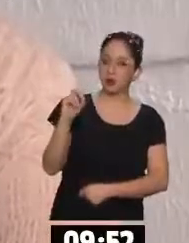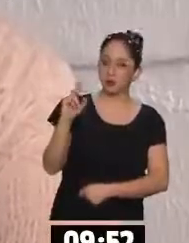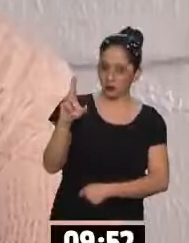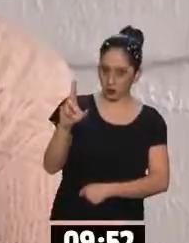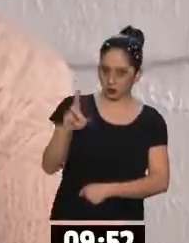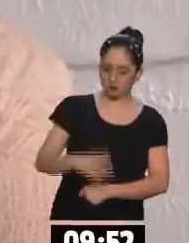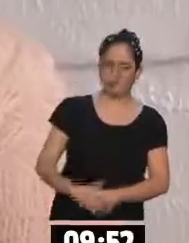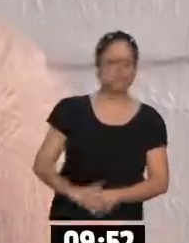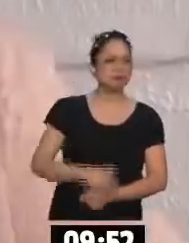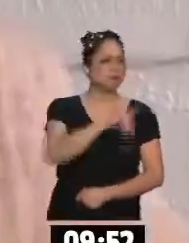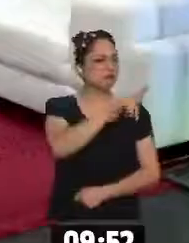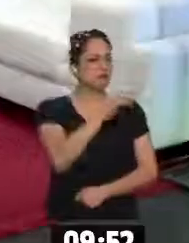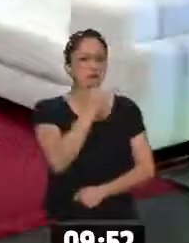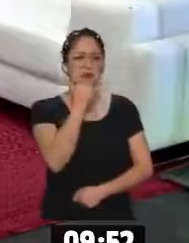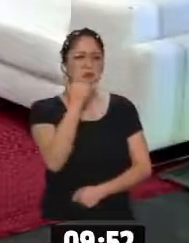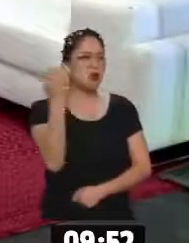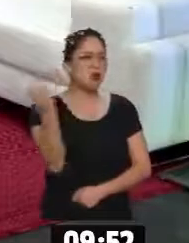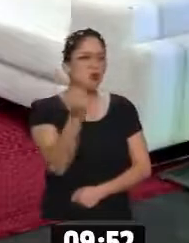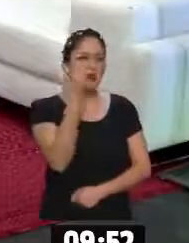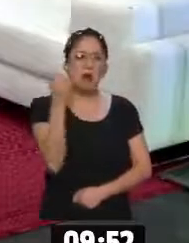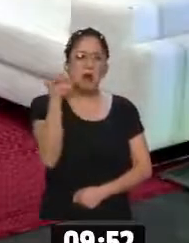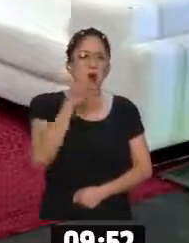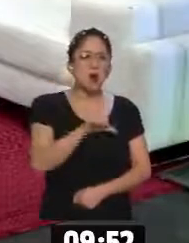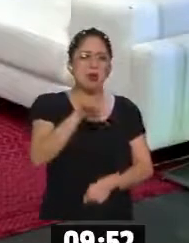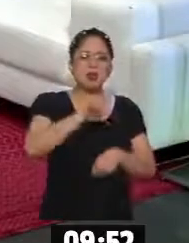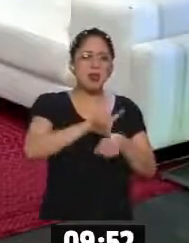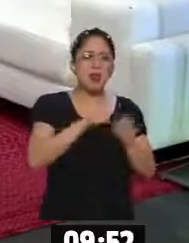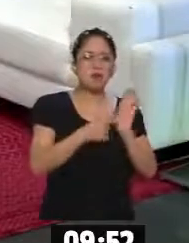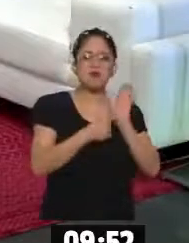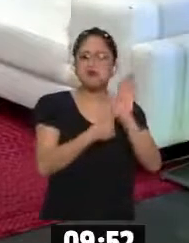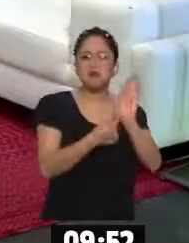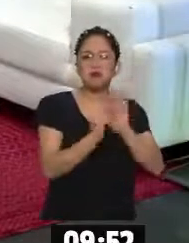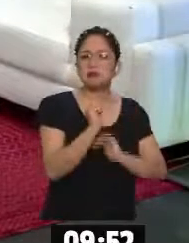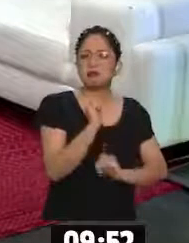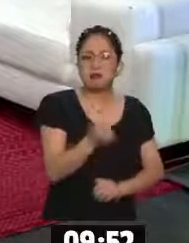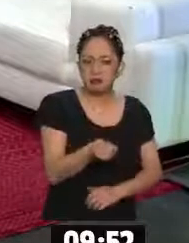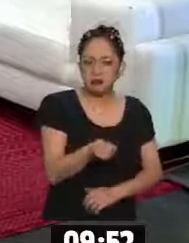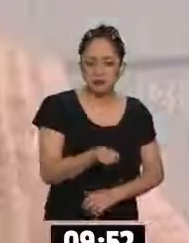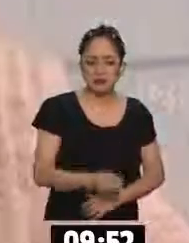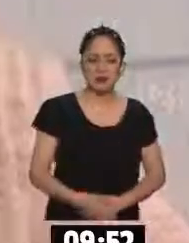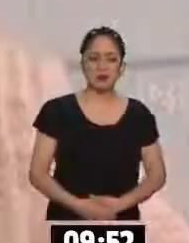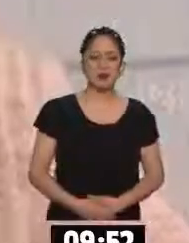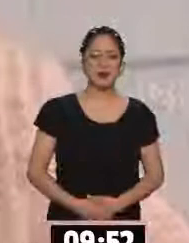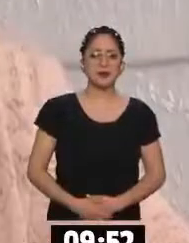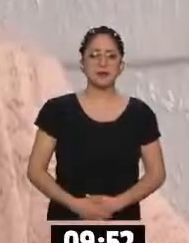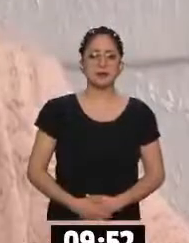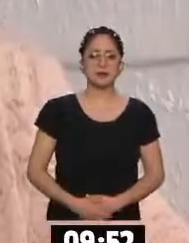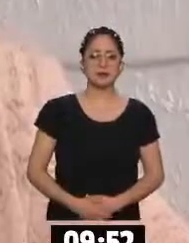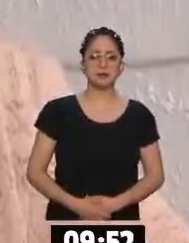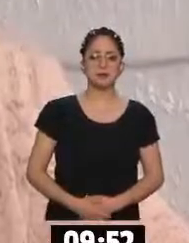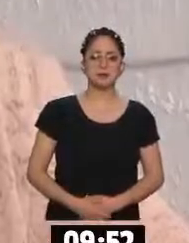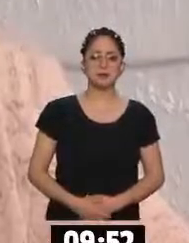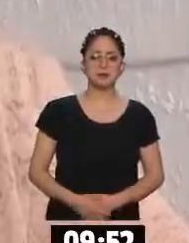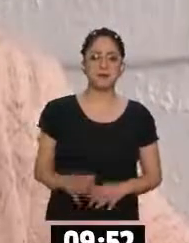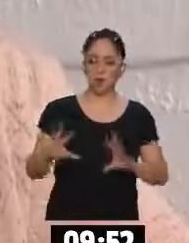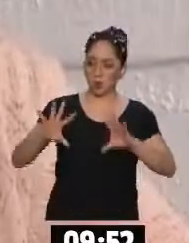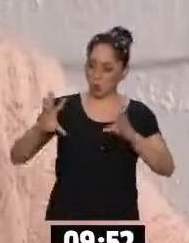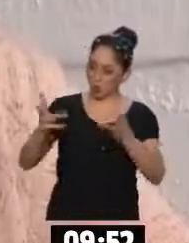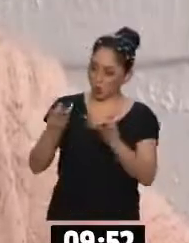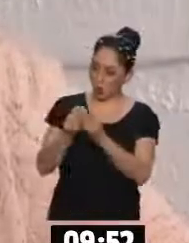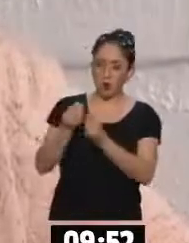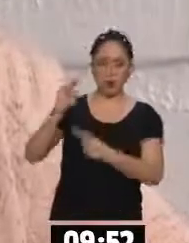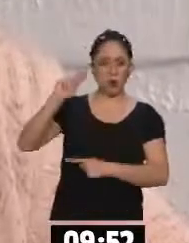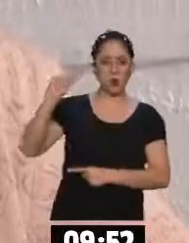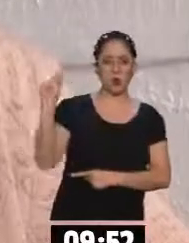museo? ¿Qué van a presentar hoy? Mira, estamos como todas las universidades y el sistema